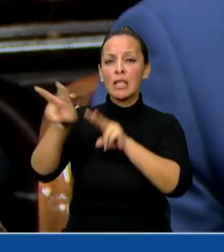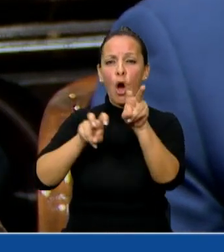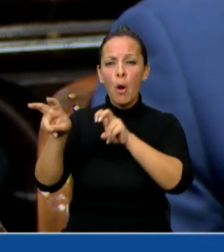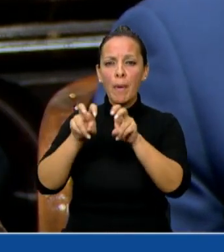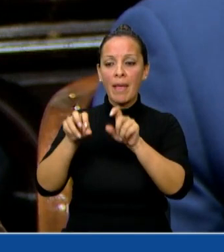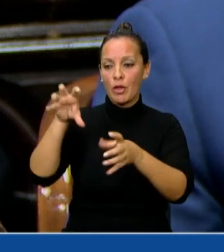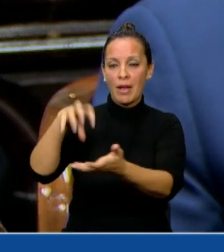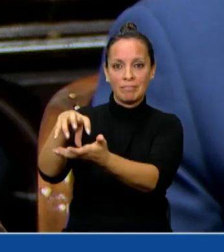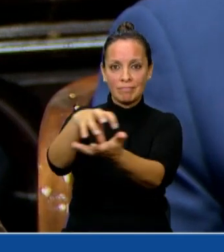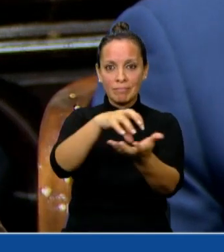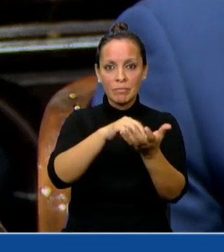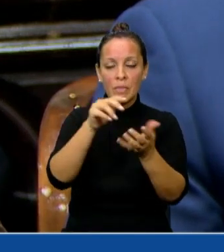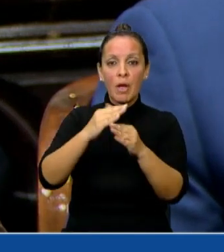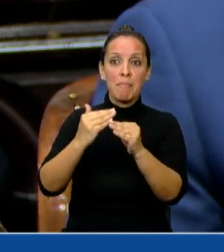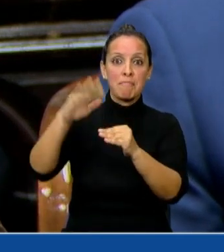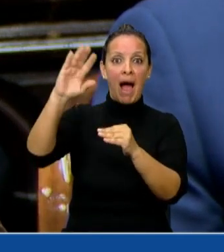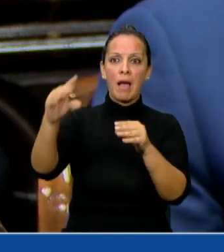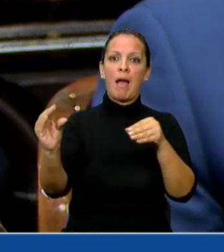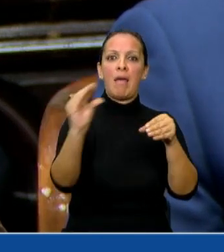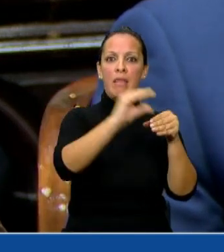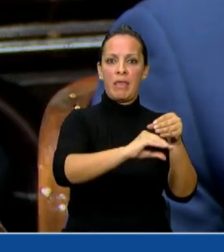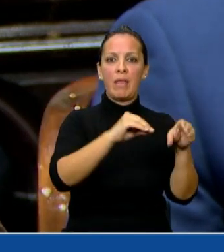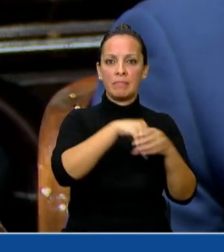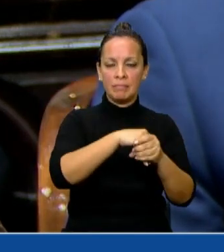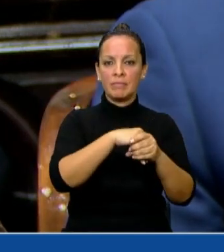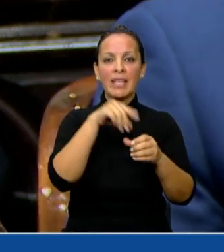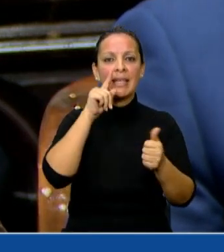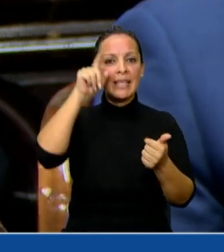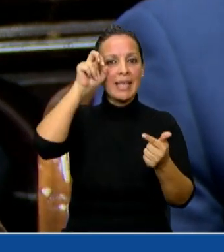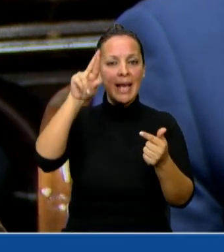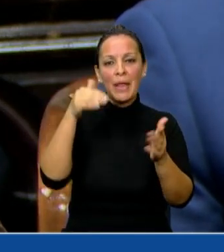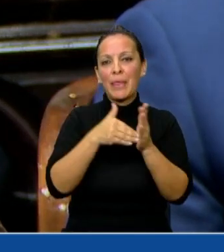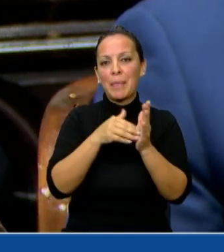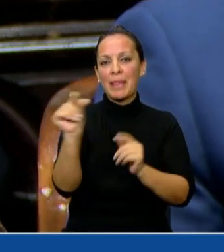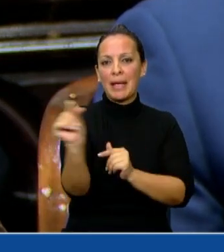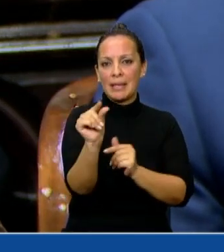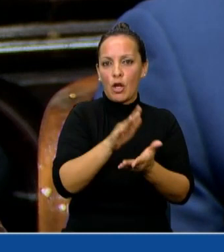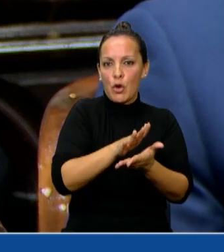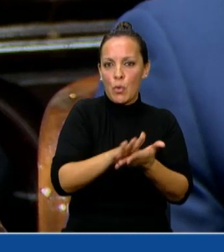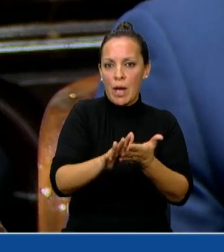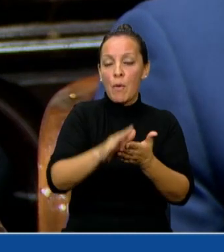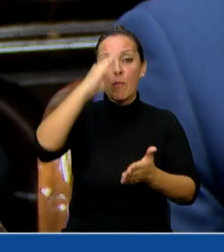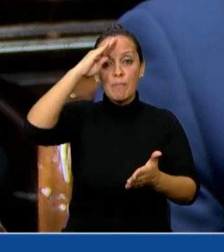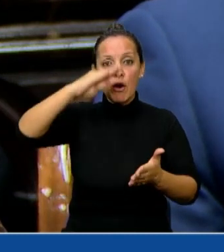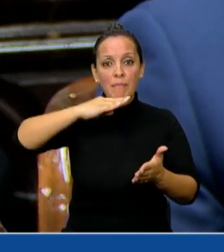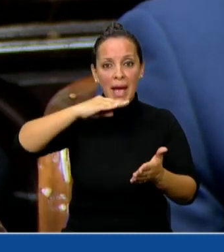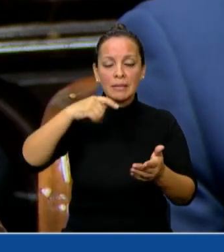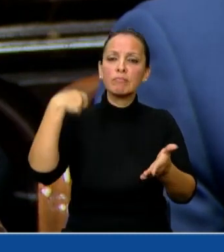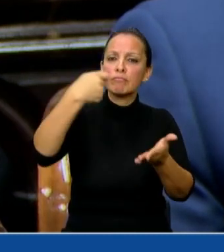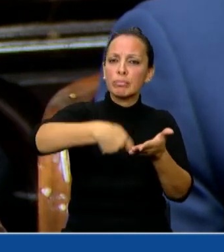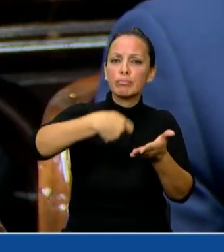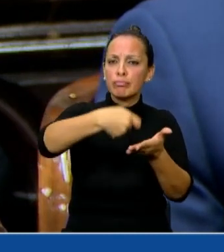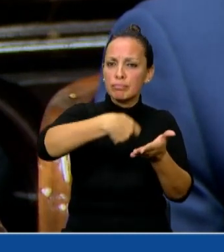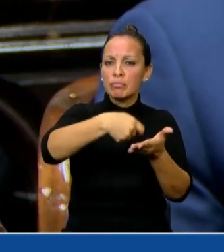las entidades hipotecantes por la aplicación de la fórmula IAR en los nuevos créditos, aporte mensual a efectuar por las